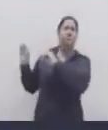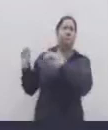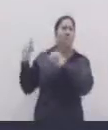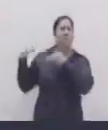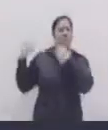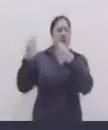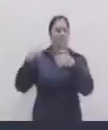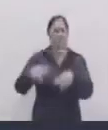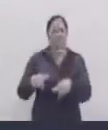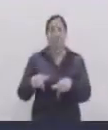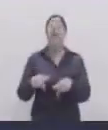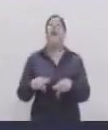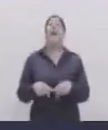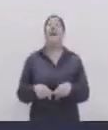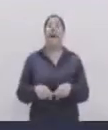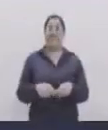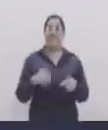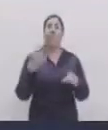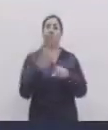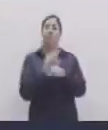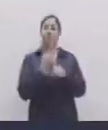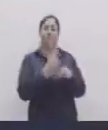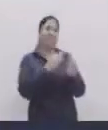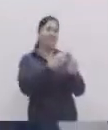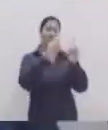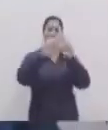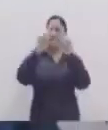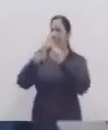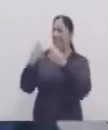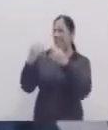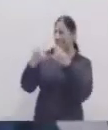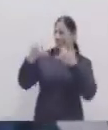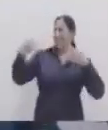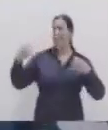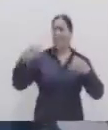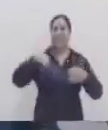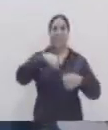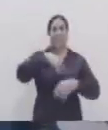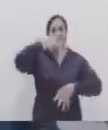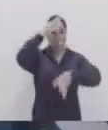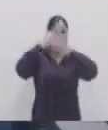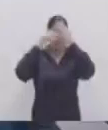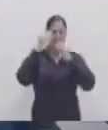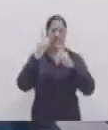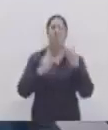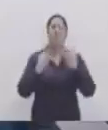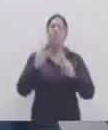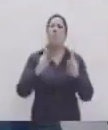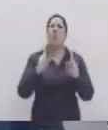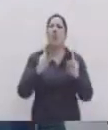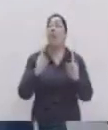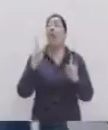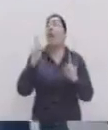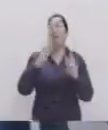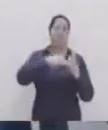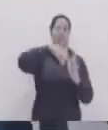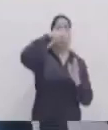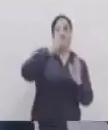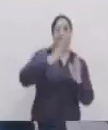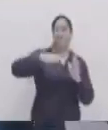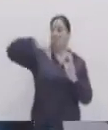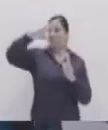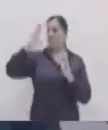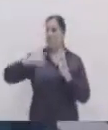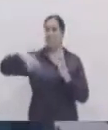los diferentes tipos de línea que hemos aprendido. Entre ellos vamos a utilizar la línea curva, que nos va a servir un